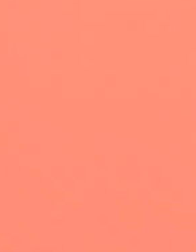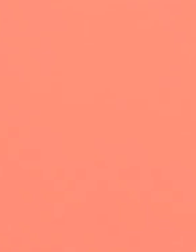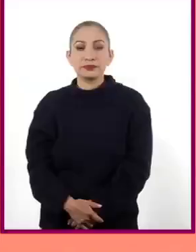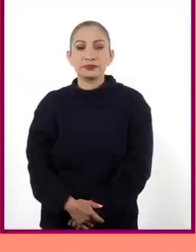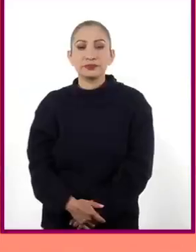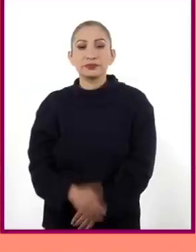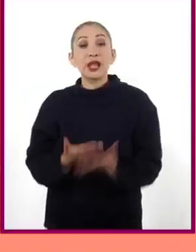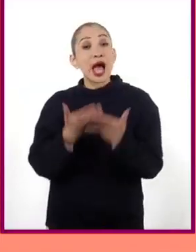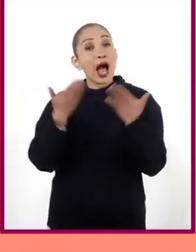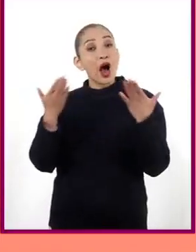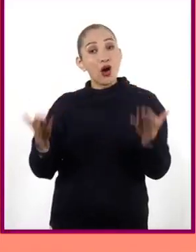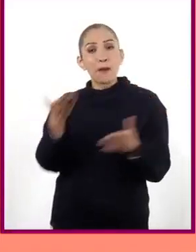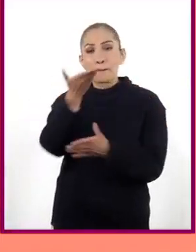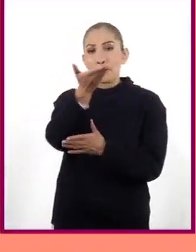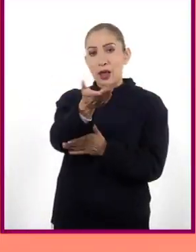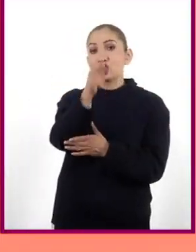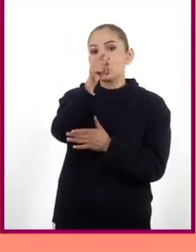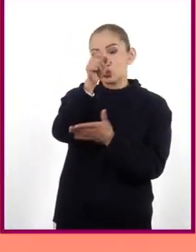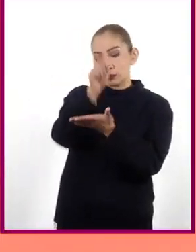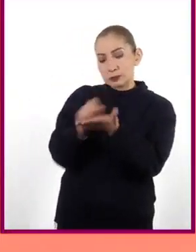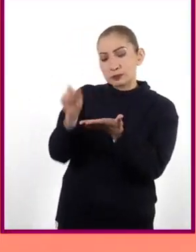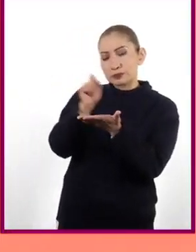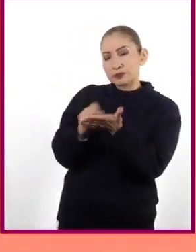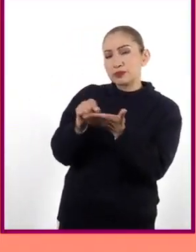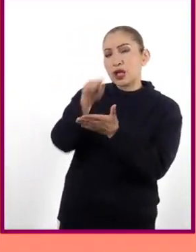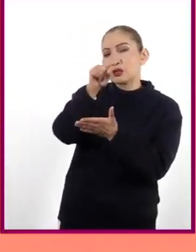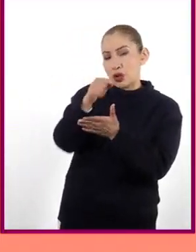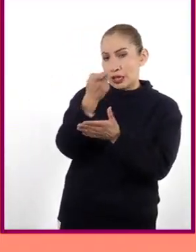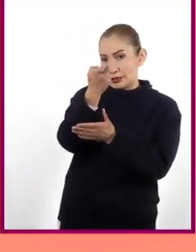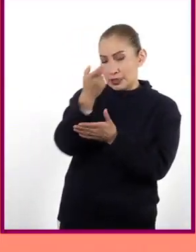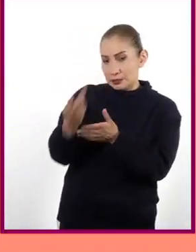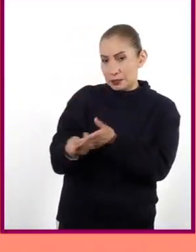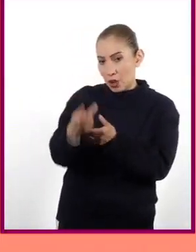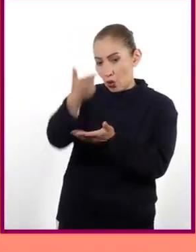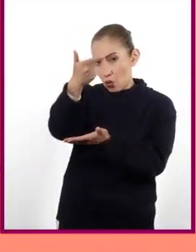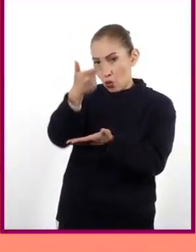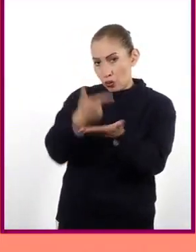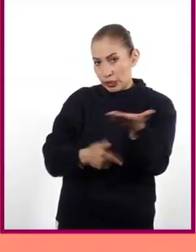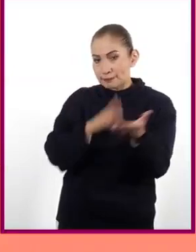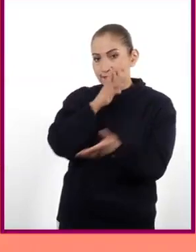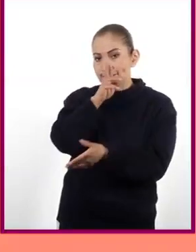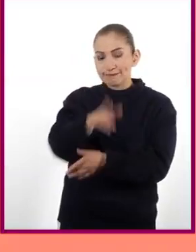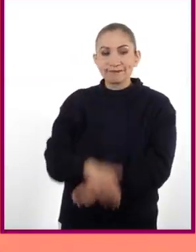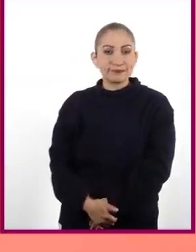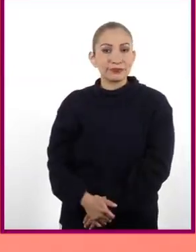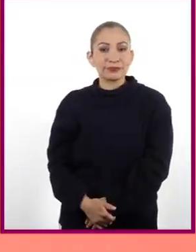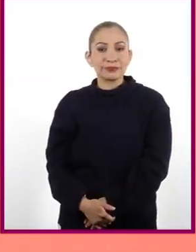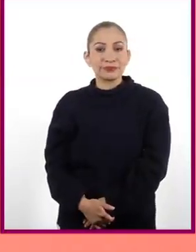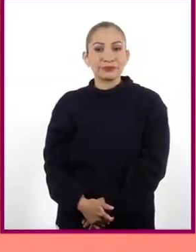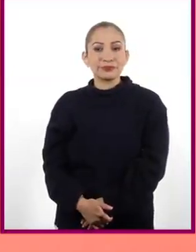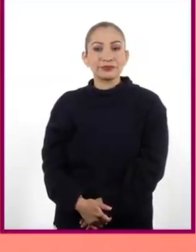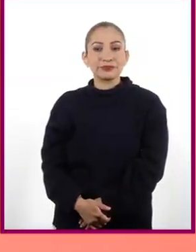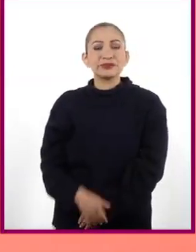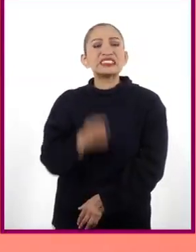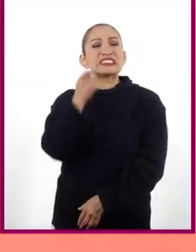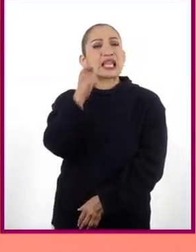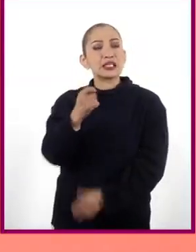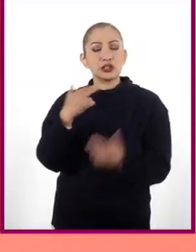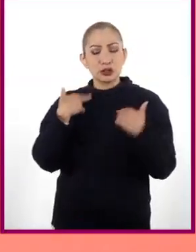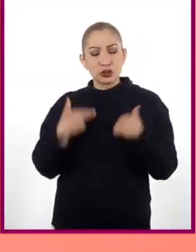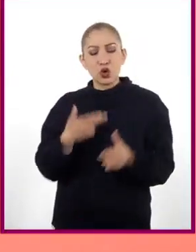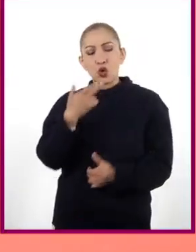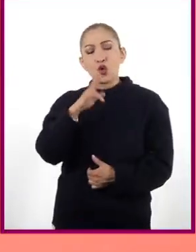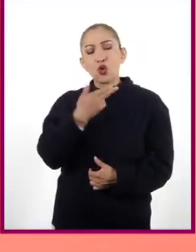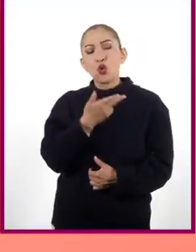A continuación, les pedimos que tomen nota y escriban las siguientes preguntas que deberán responder. ¿Qué es el